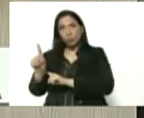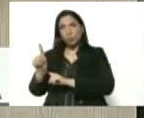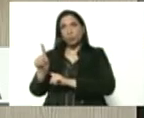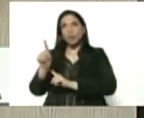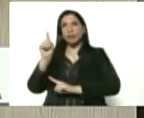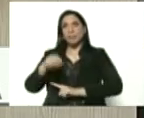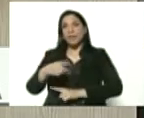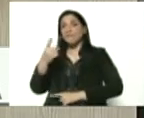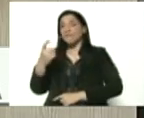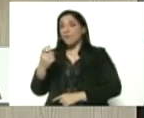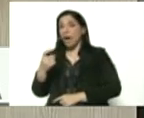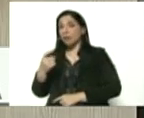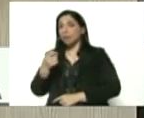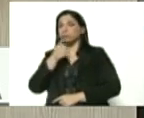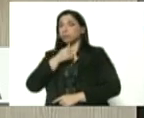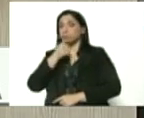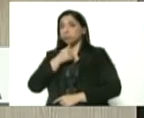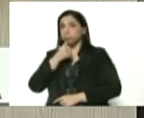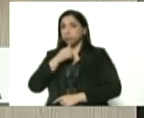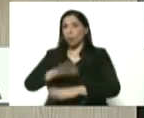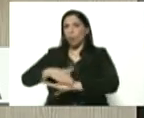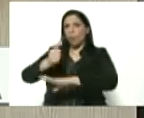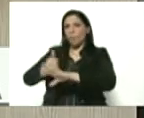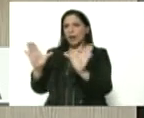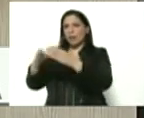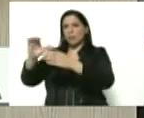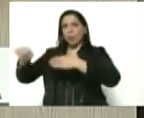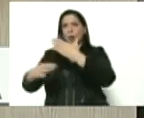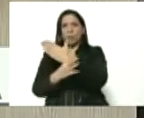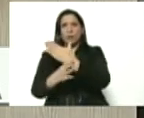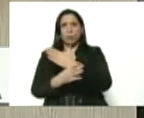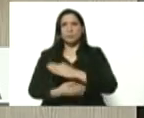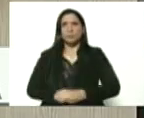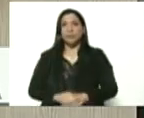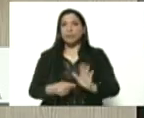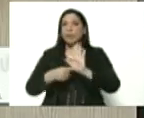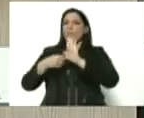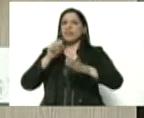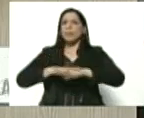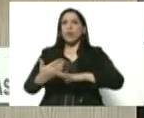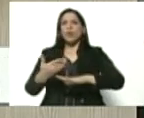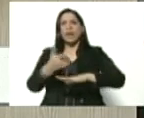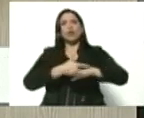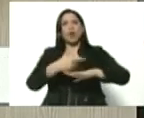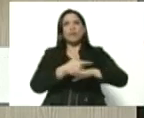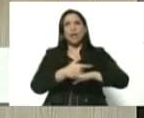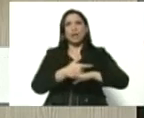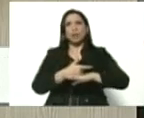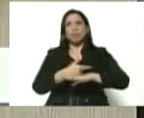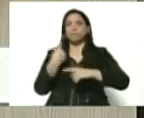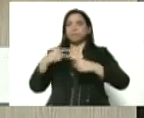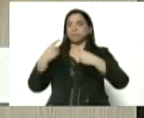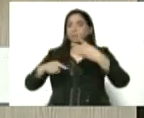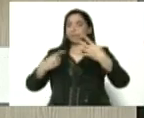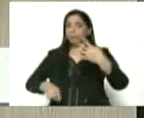de prudencia por culpa del equipo de Juan Guaidó, demuestra por qué el gobierno chavista, etcétera, etcétera.